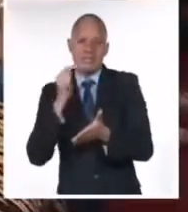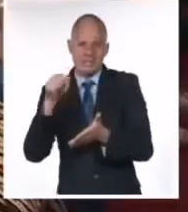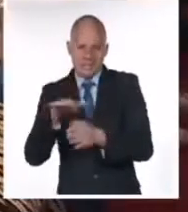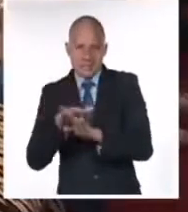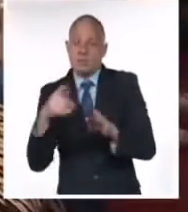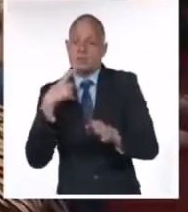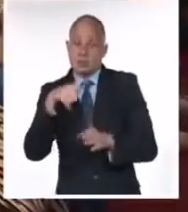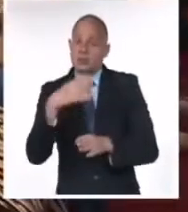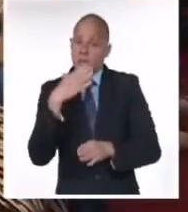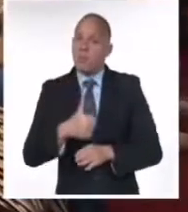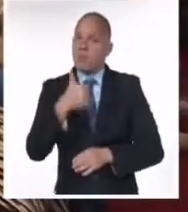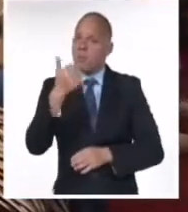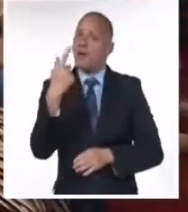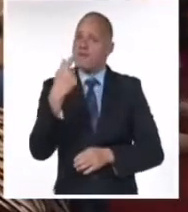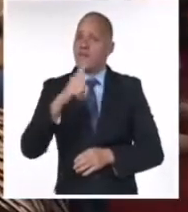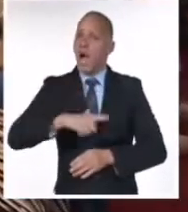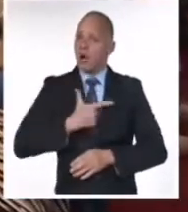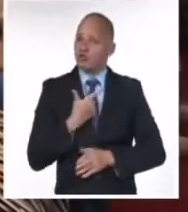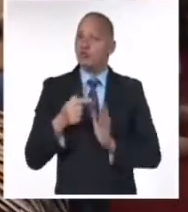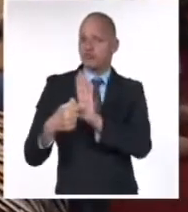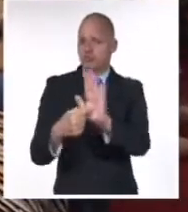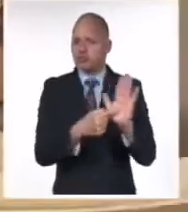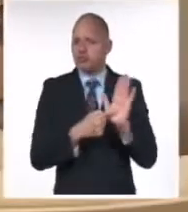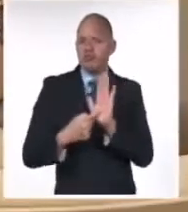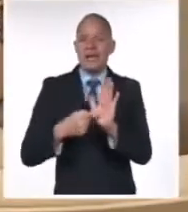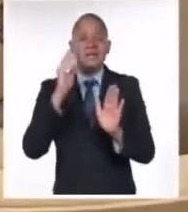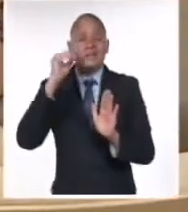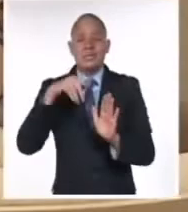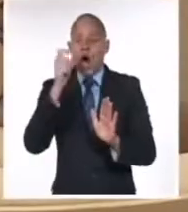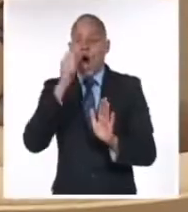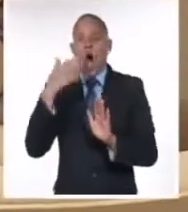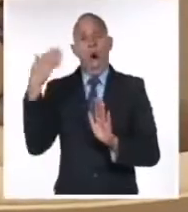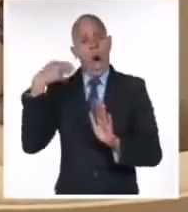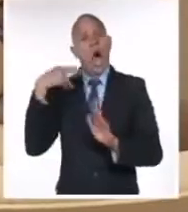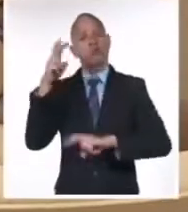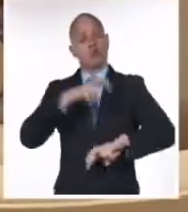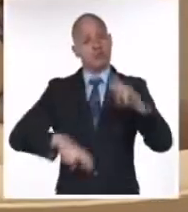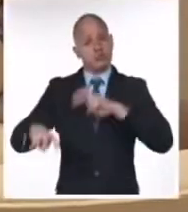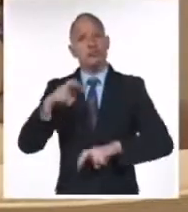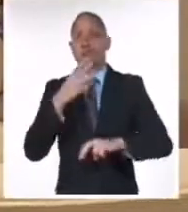justicia cultural y muestra de la sistematicidad investigadora de Tomás Fernández Robaina.